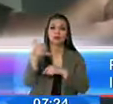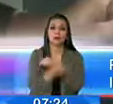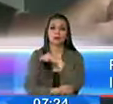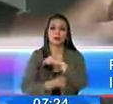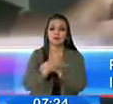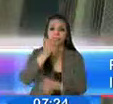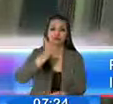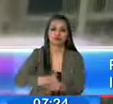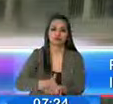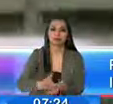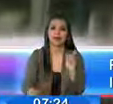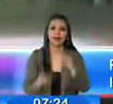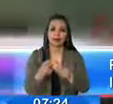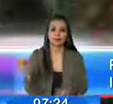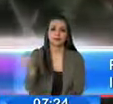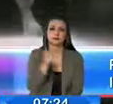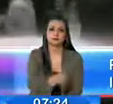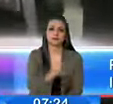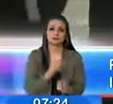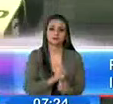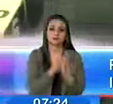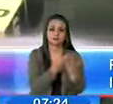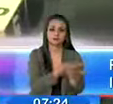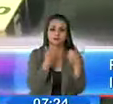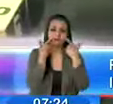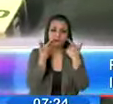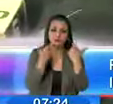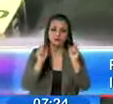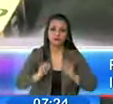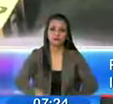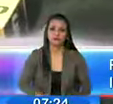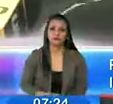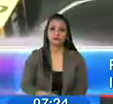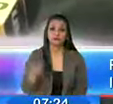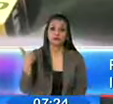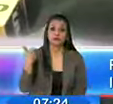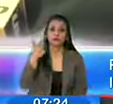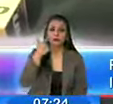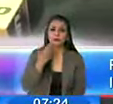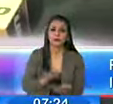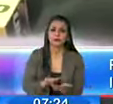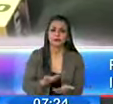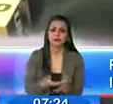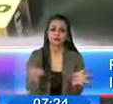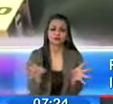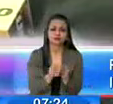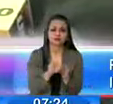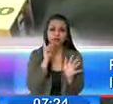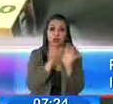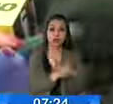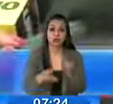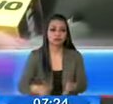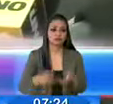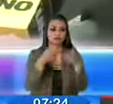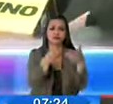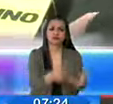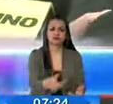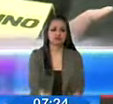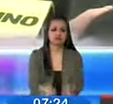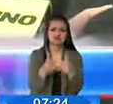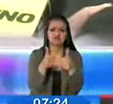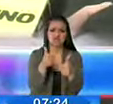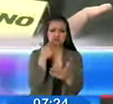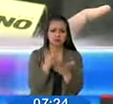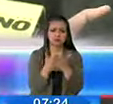exmandatario hasta que rinda su versión. Las pruebas, las evidencias que hemos presentado conjuntamente con la denuncia son completamente evidentes.